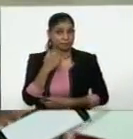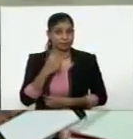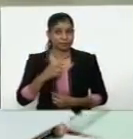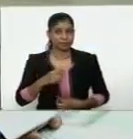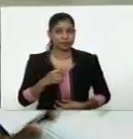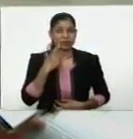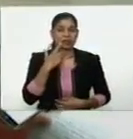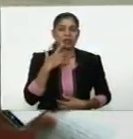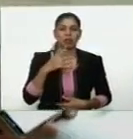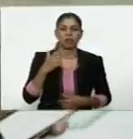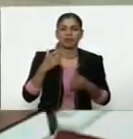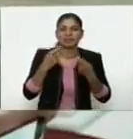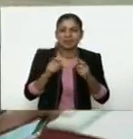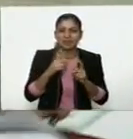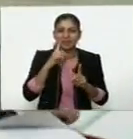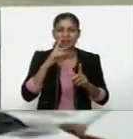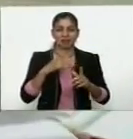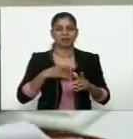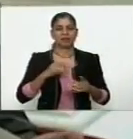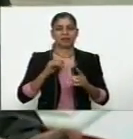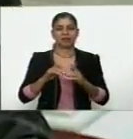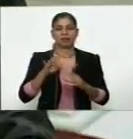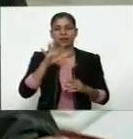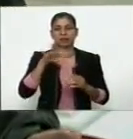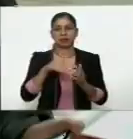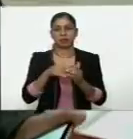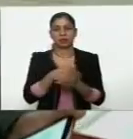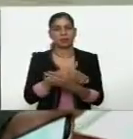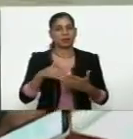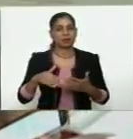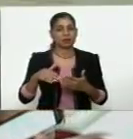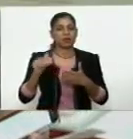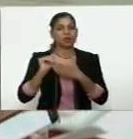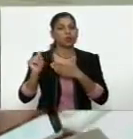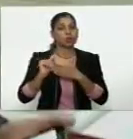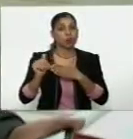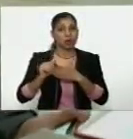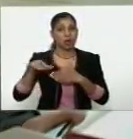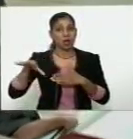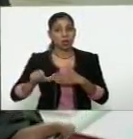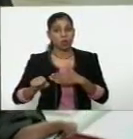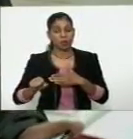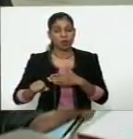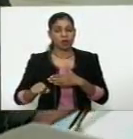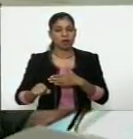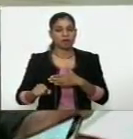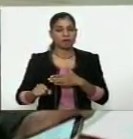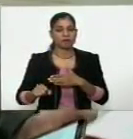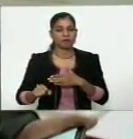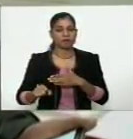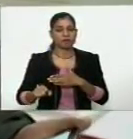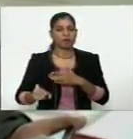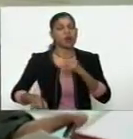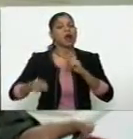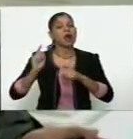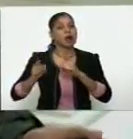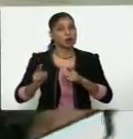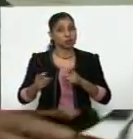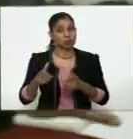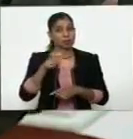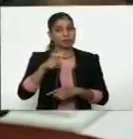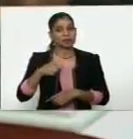de compra, 5.000 millones de dólares. Intención de compra. Hay gente por allí que dice